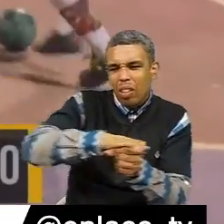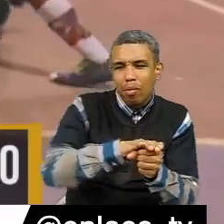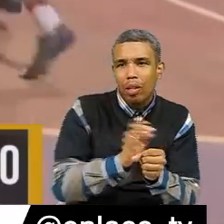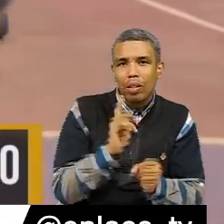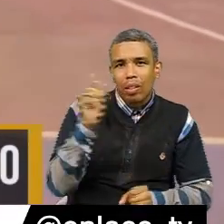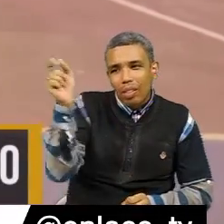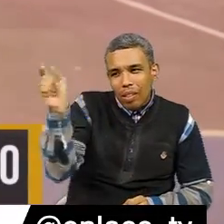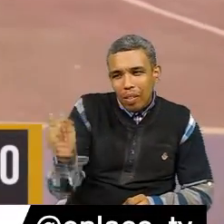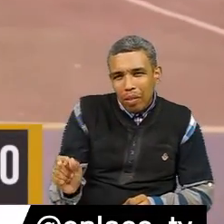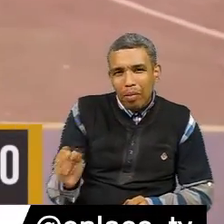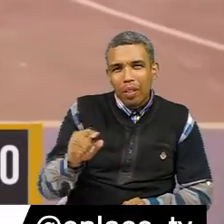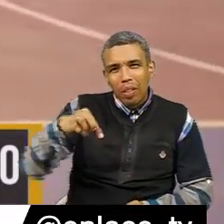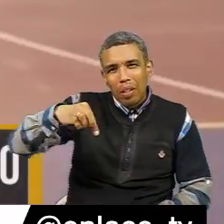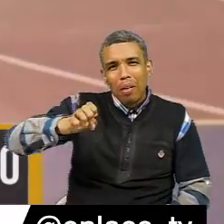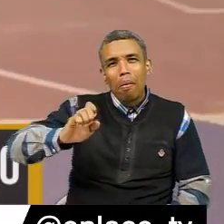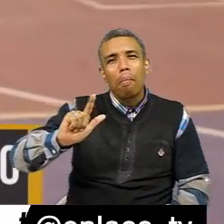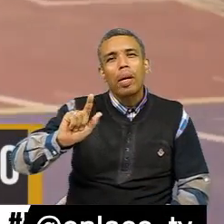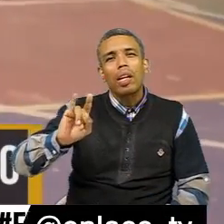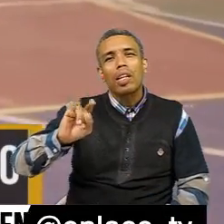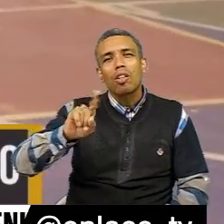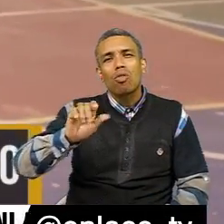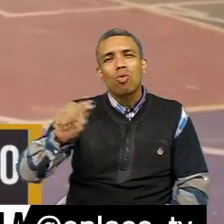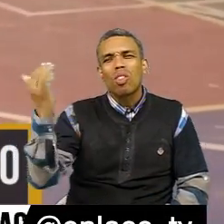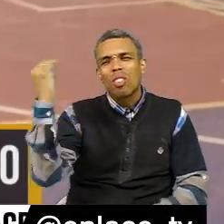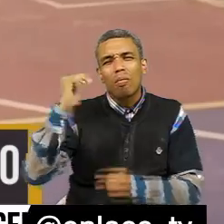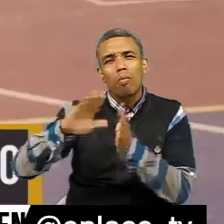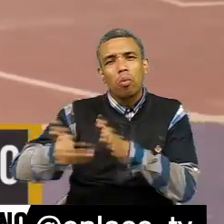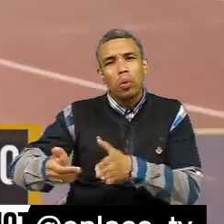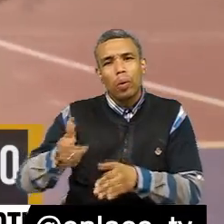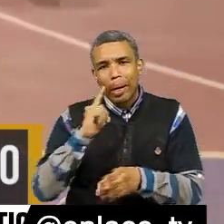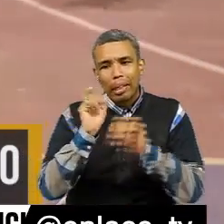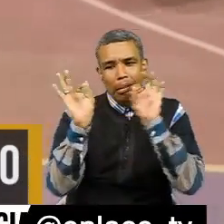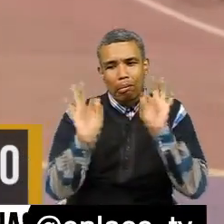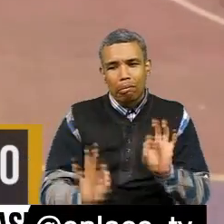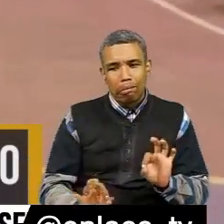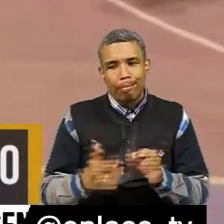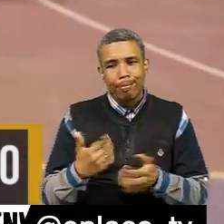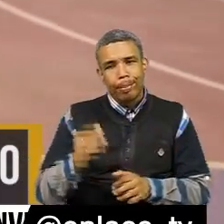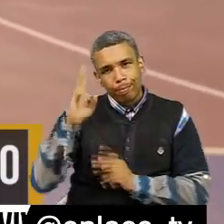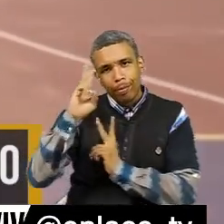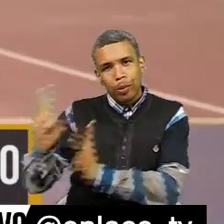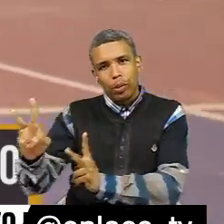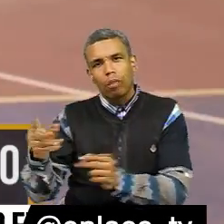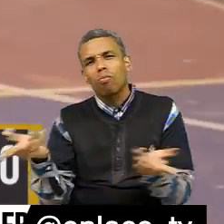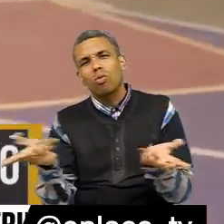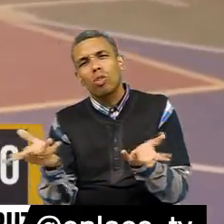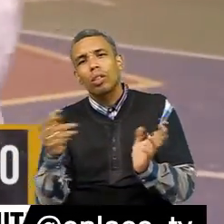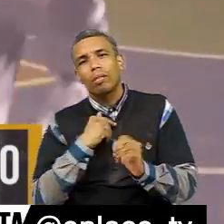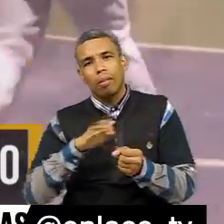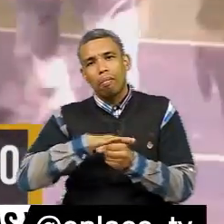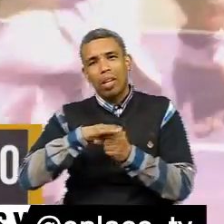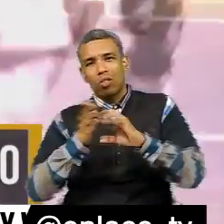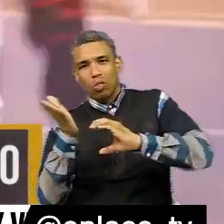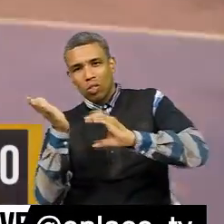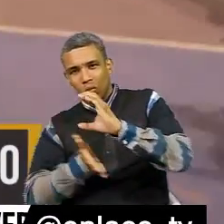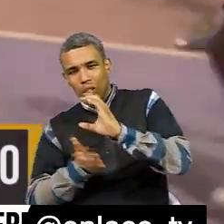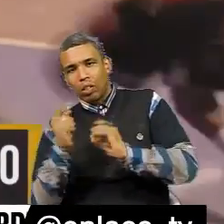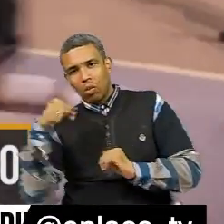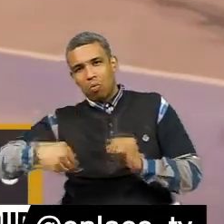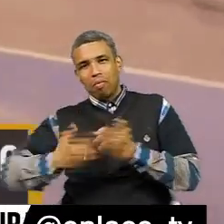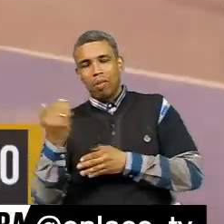Pelusa. La jornada iniciará desde las 7 de la noche en la polideportiva del barrio Cincuentenario, con el encuentro entre Real Centro